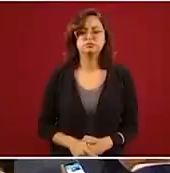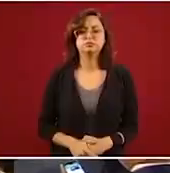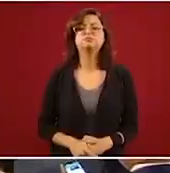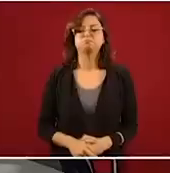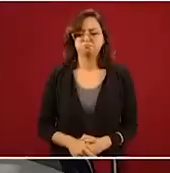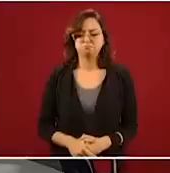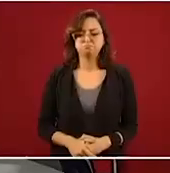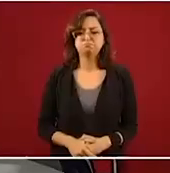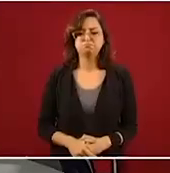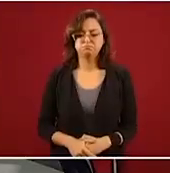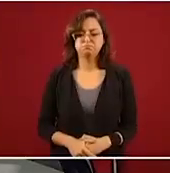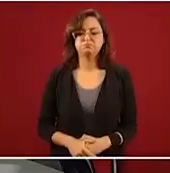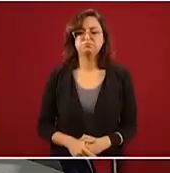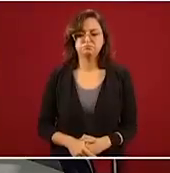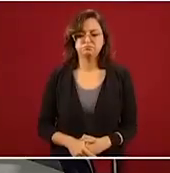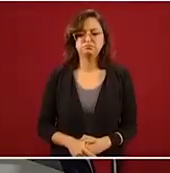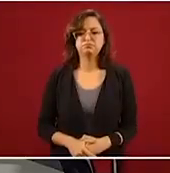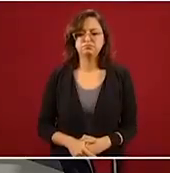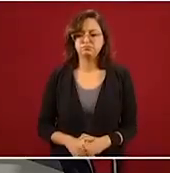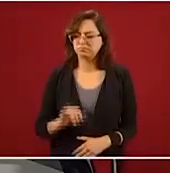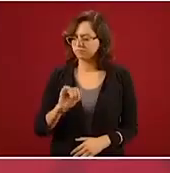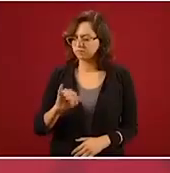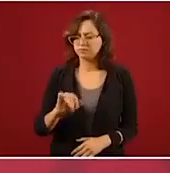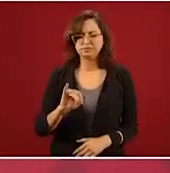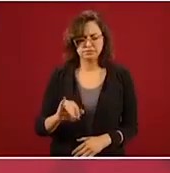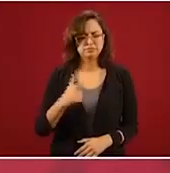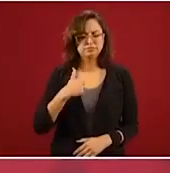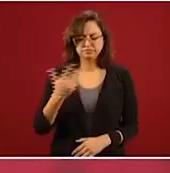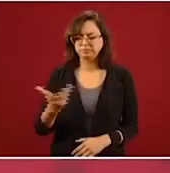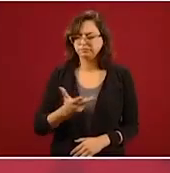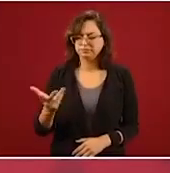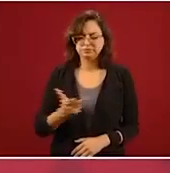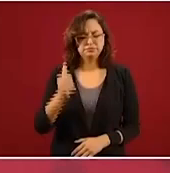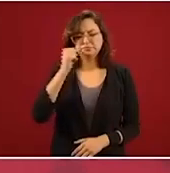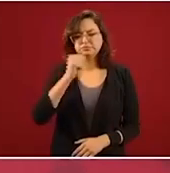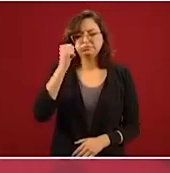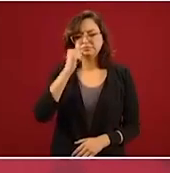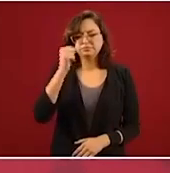¿Usted pediría a la semana que ponga funciones? Sí, desde luego, y lo estamos haciendo en todos los casos,